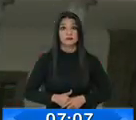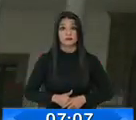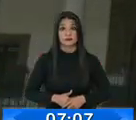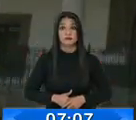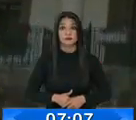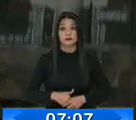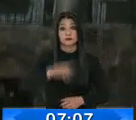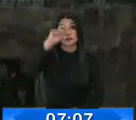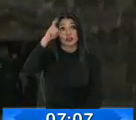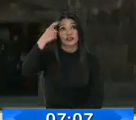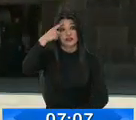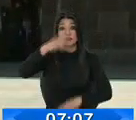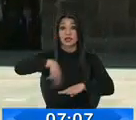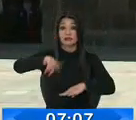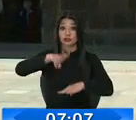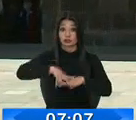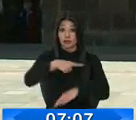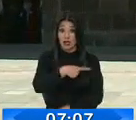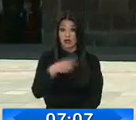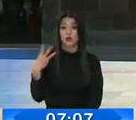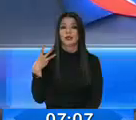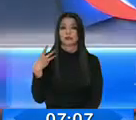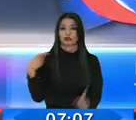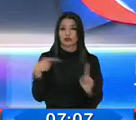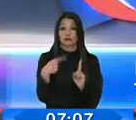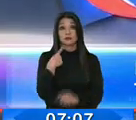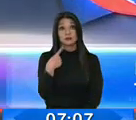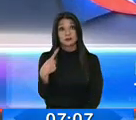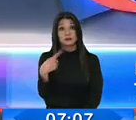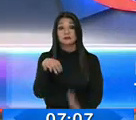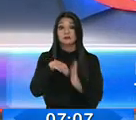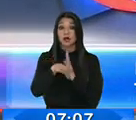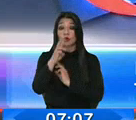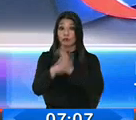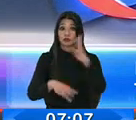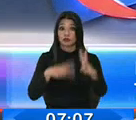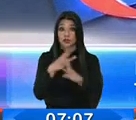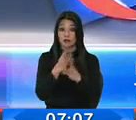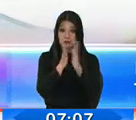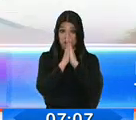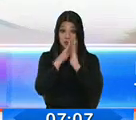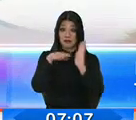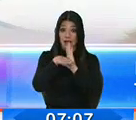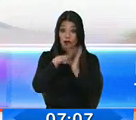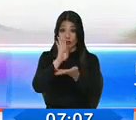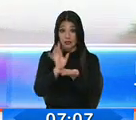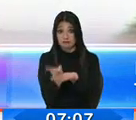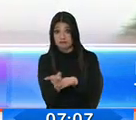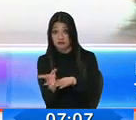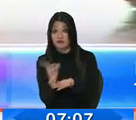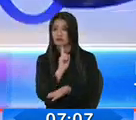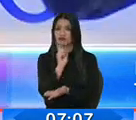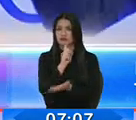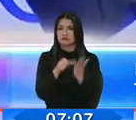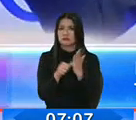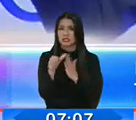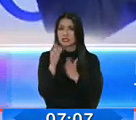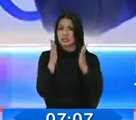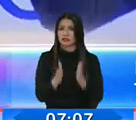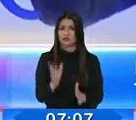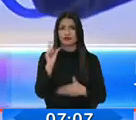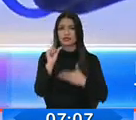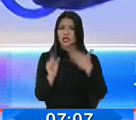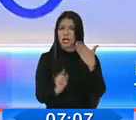El gobierno nacional negó desde Washington que el Banco Mundial haya pedido eliminar el BIES. Así lo aseguró el ministro de Finanzas